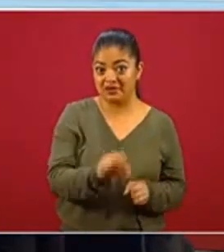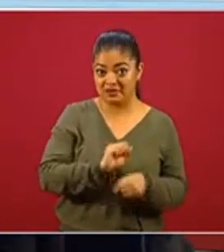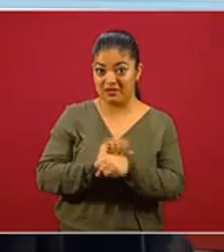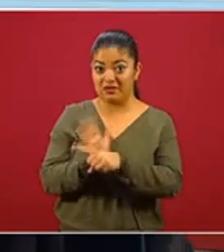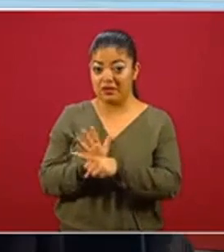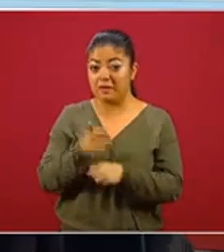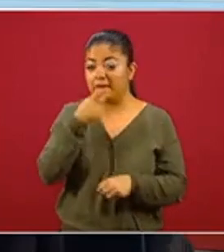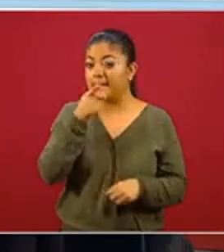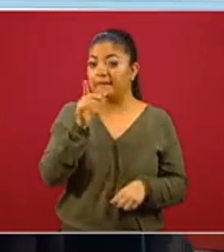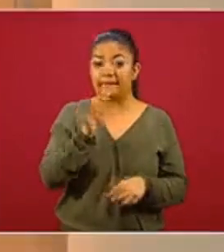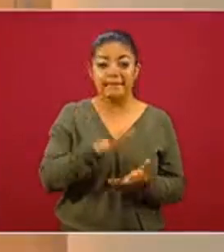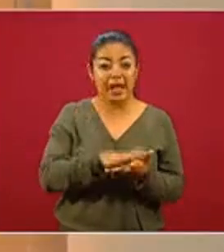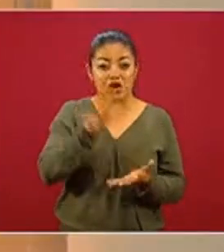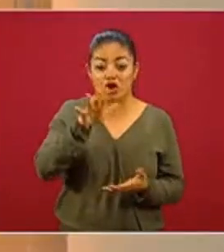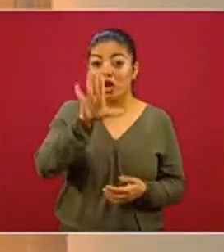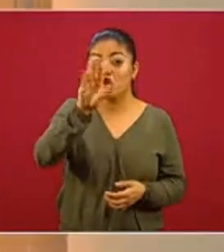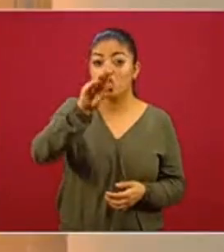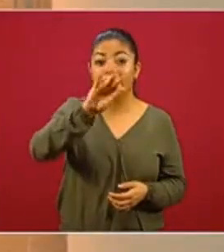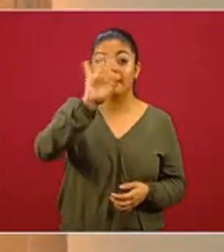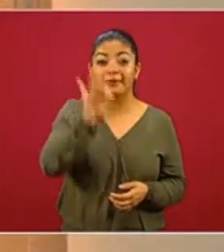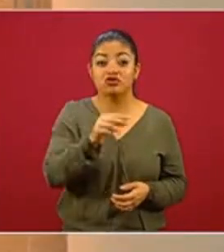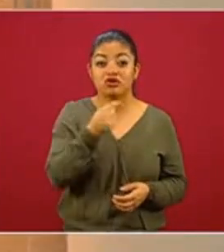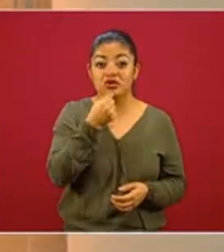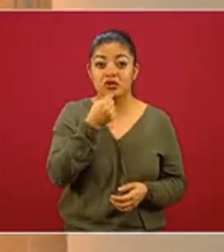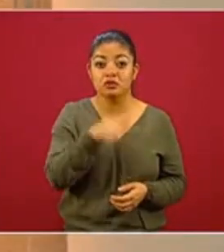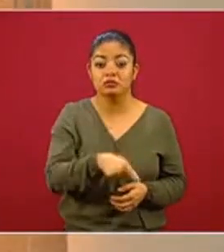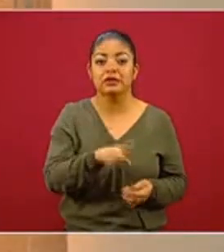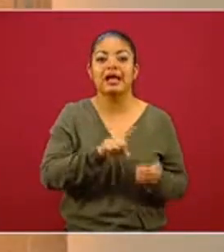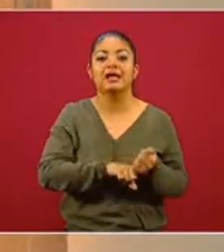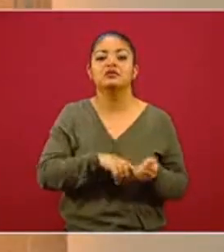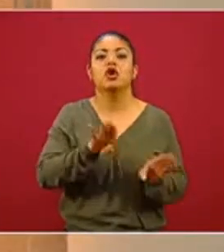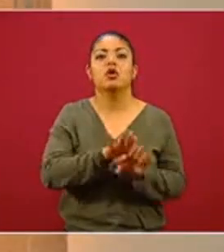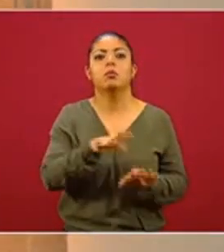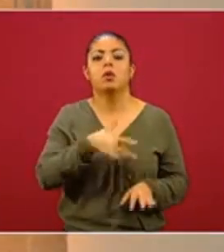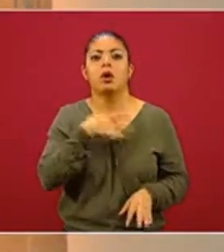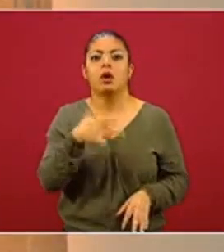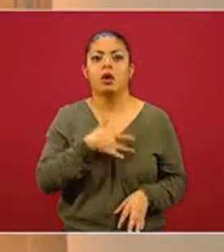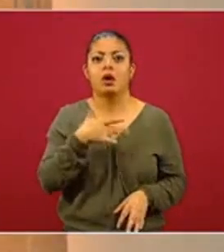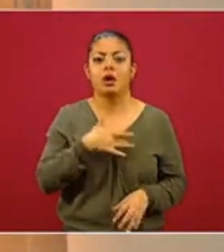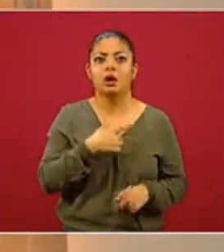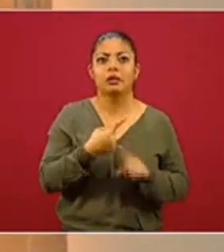es decir, más del 90% de los niños no va a presentar ningún síntoma.